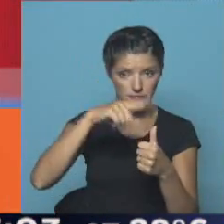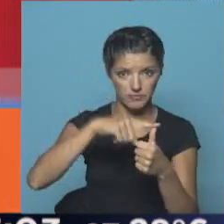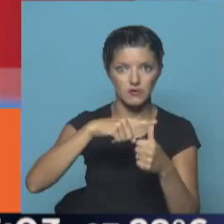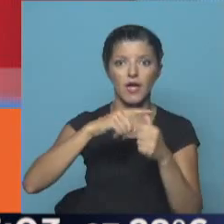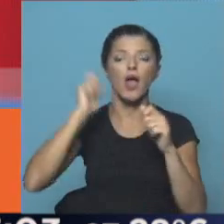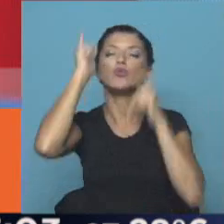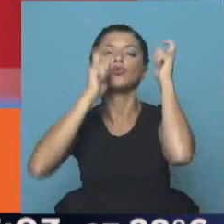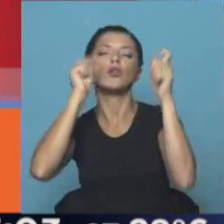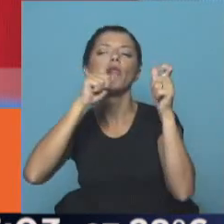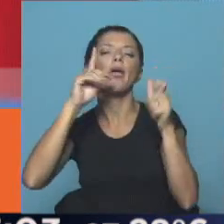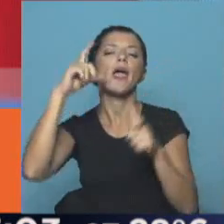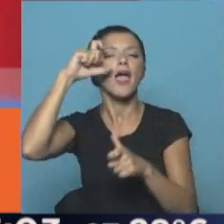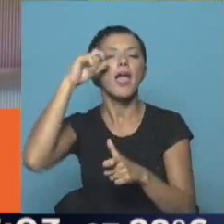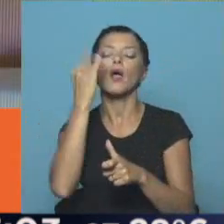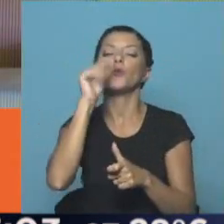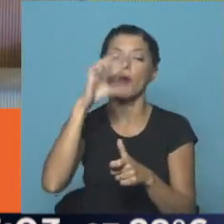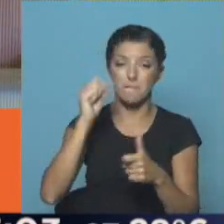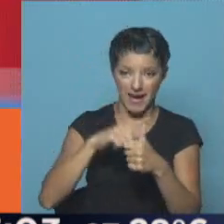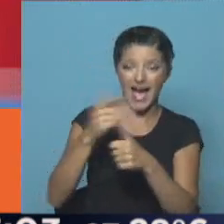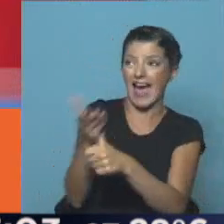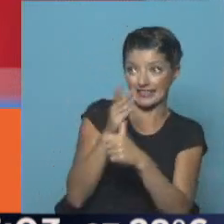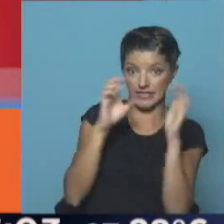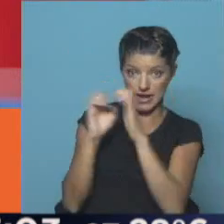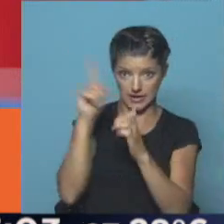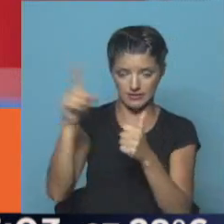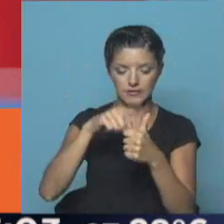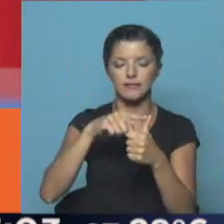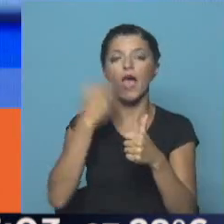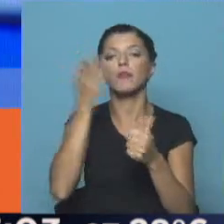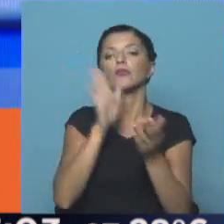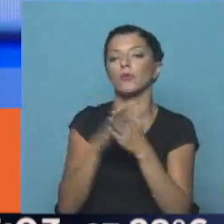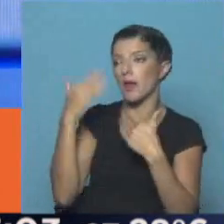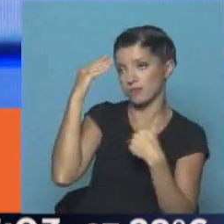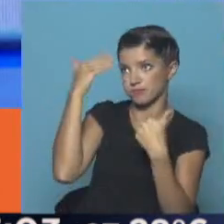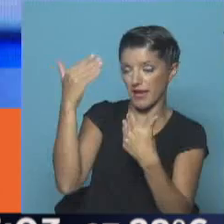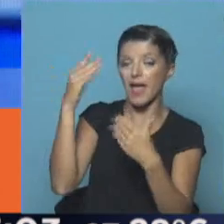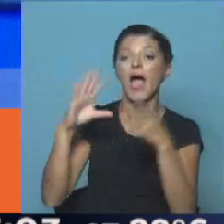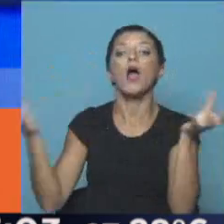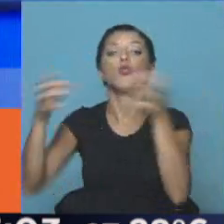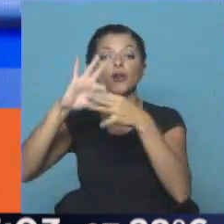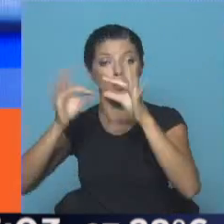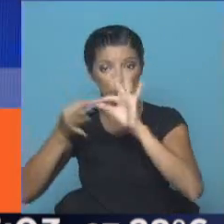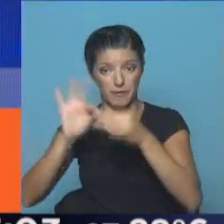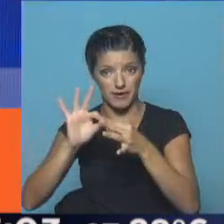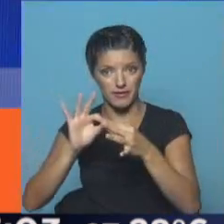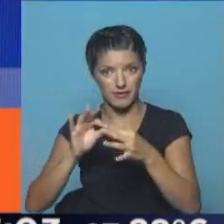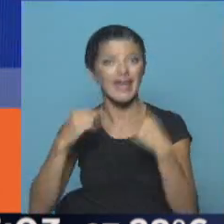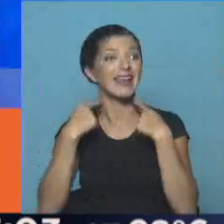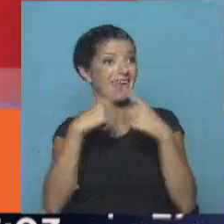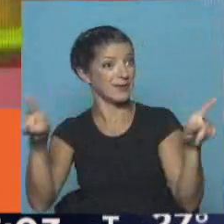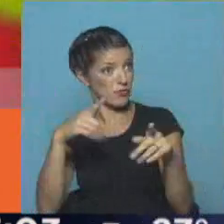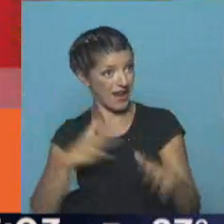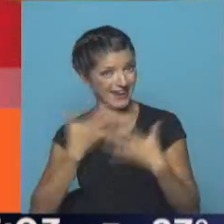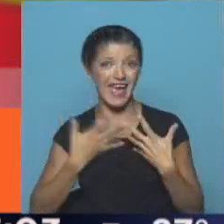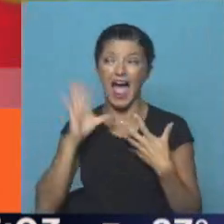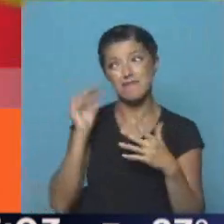está escrito y publicado antes de la crisis europea, donde es una especie de oda a la Unión Europea y donde sobre todo subraya Es el himno a la alegría. Las ventajas, algo así,